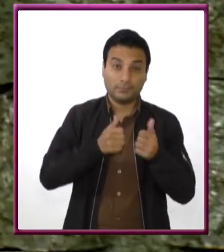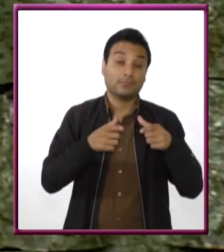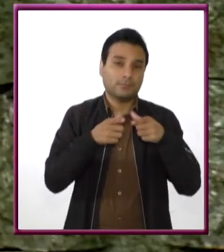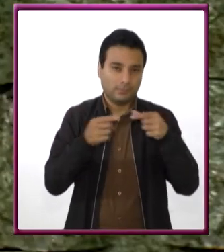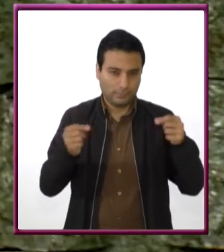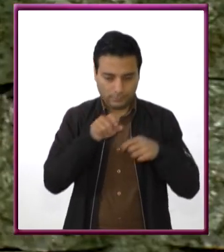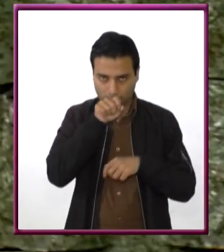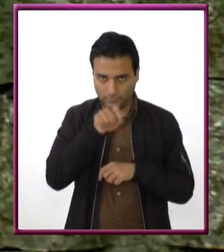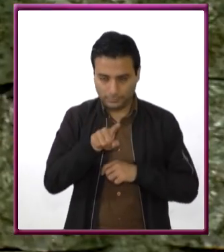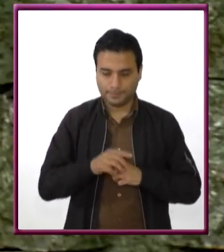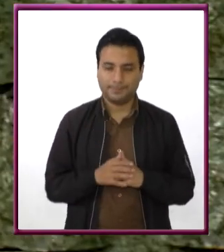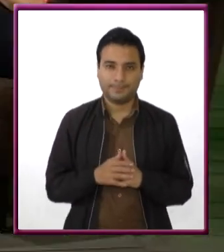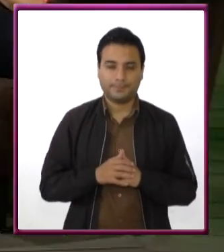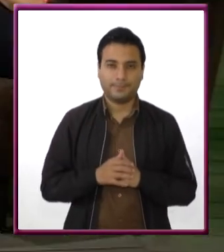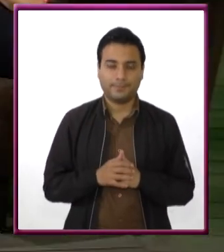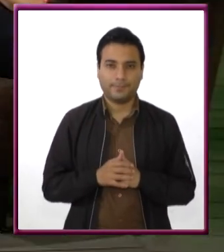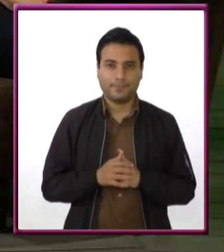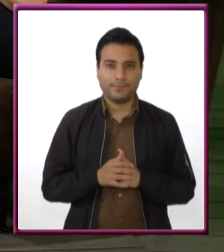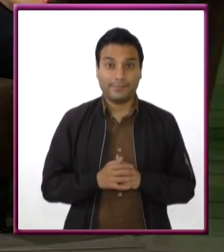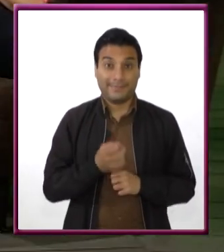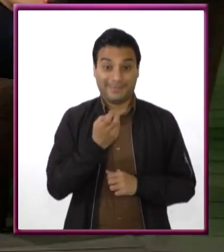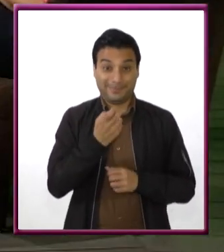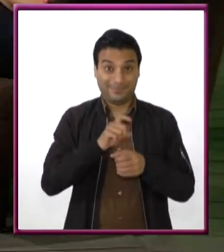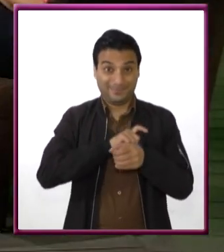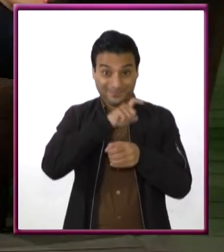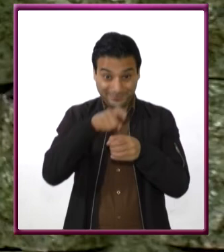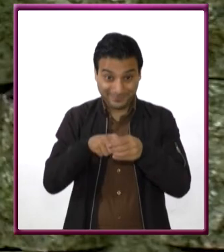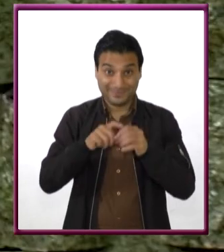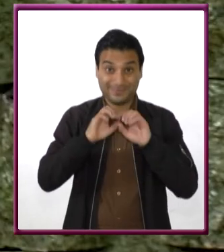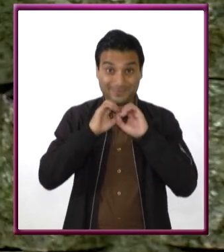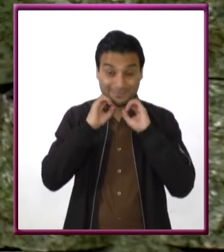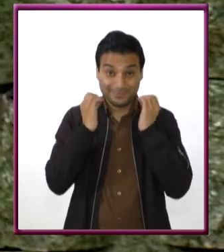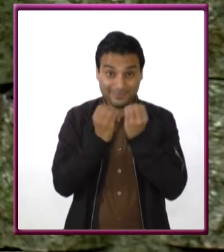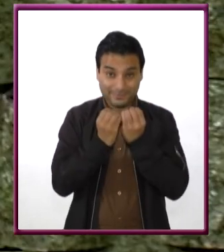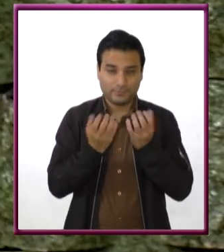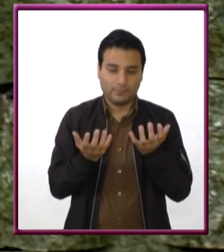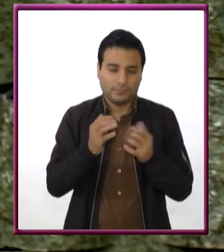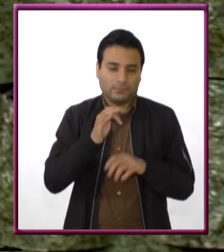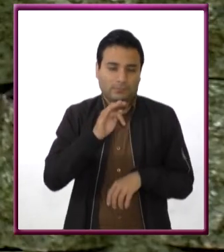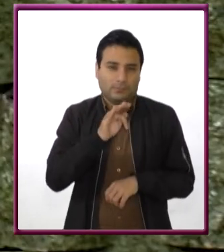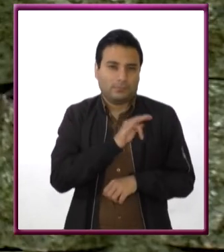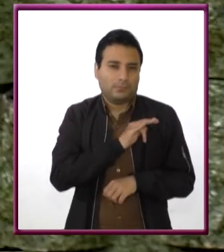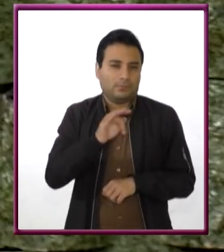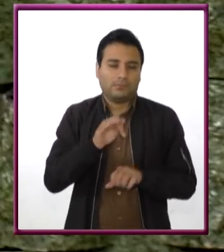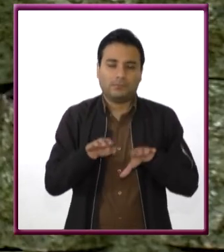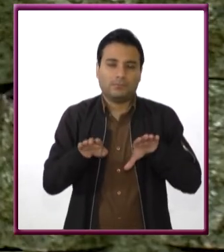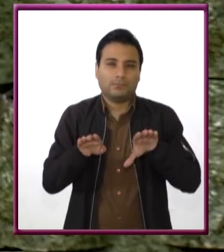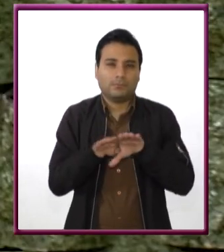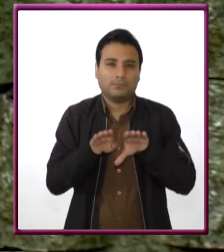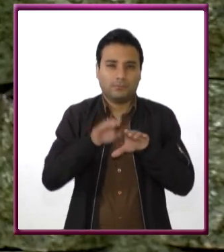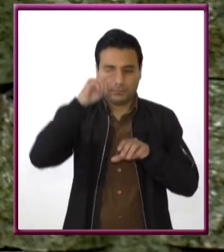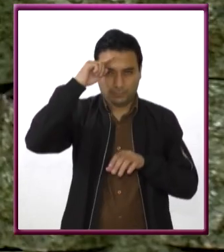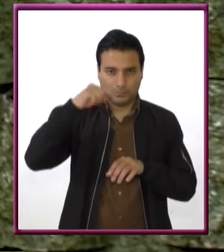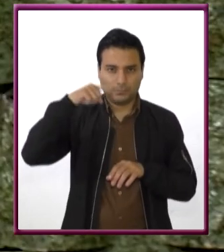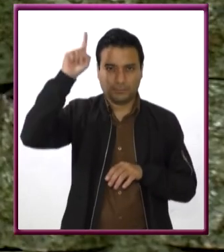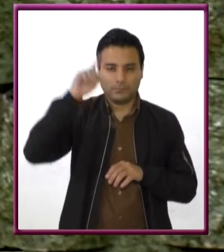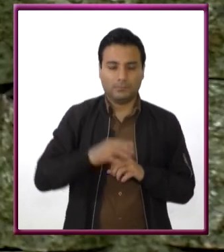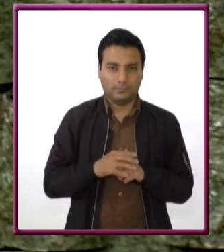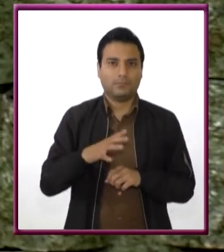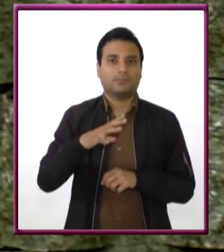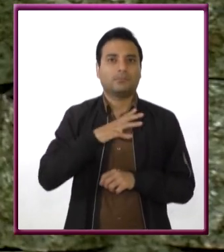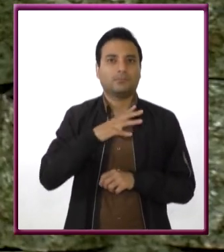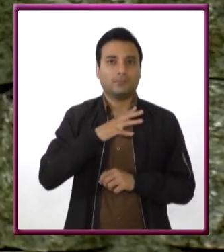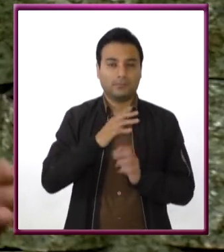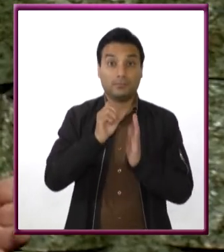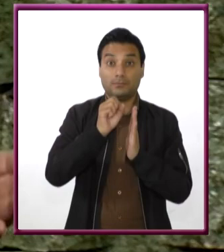Japón. Y entonces, el pertenecer a esa organización, digamos que nos facilita el que se ha impuesto un